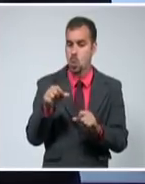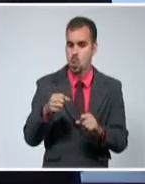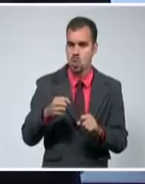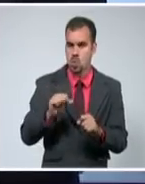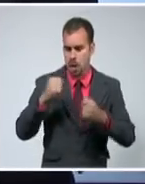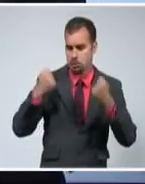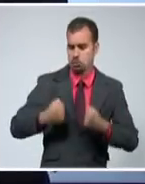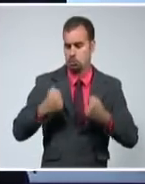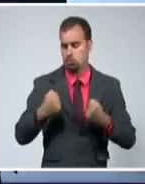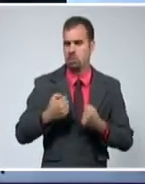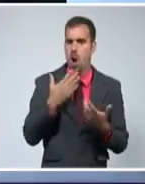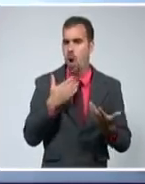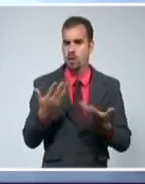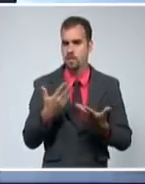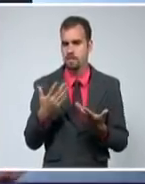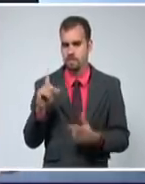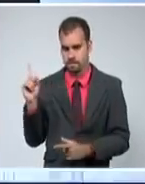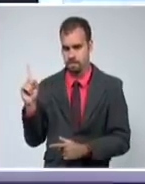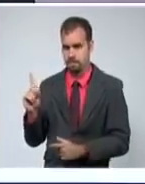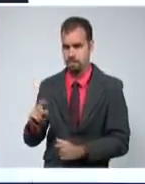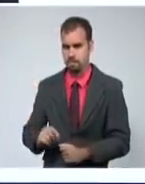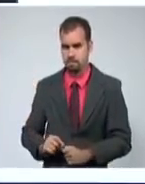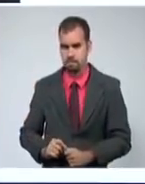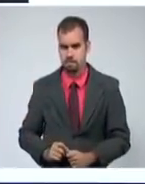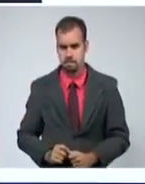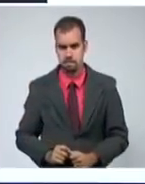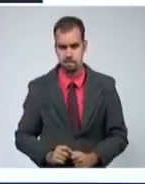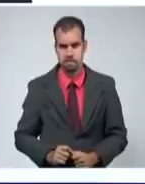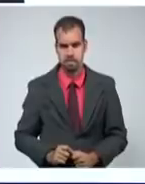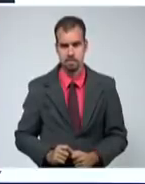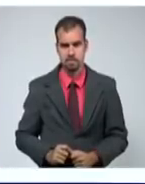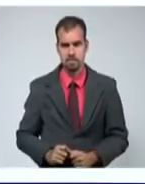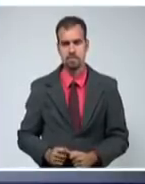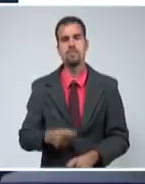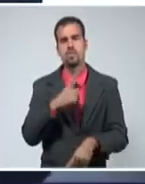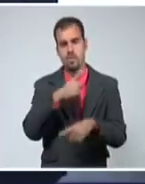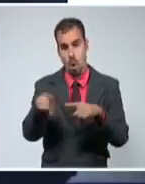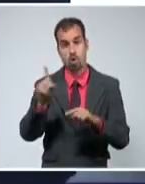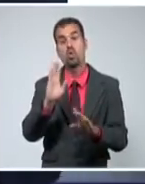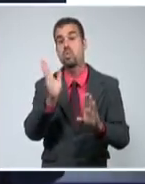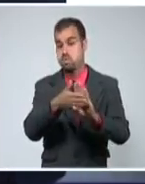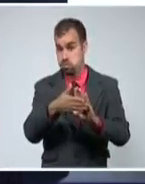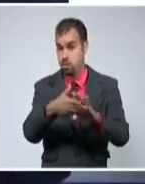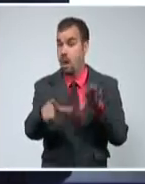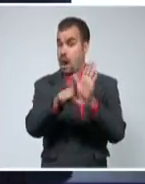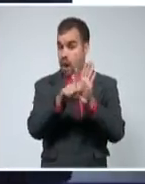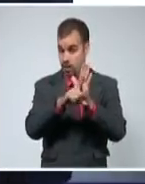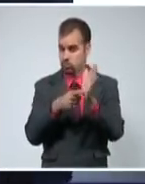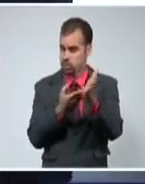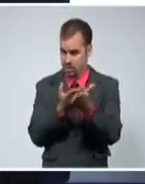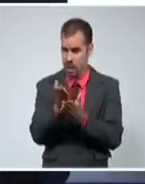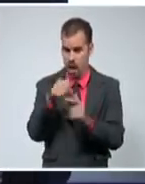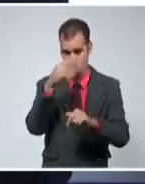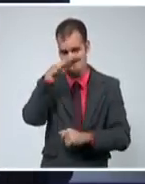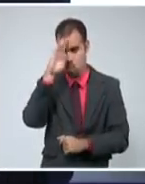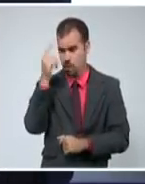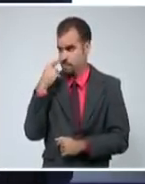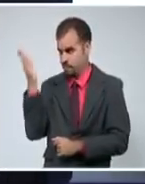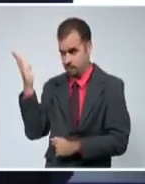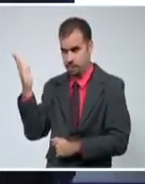podemos mostrarla por favor también es otro de los tipos penales vigentes en cuba